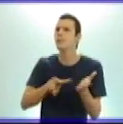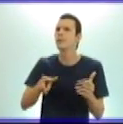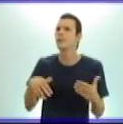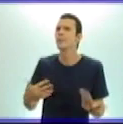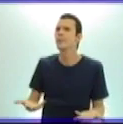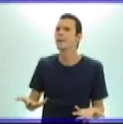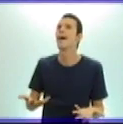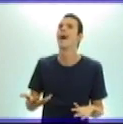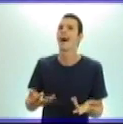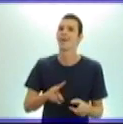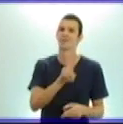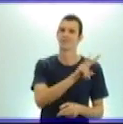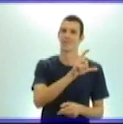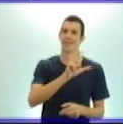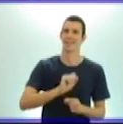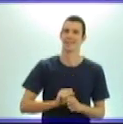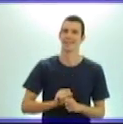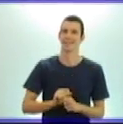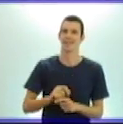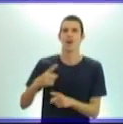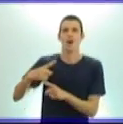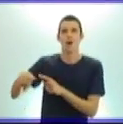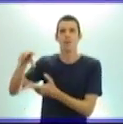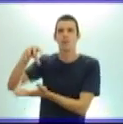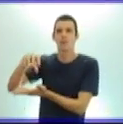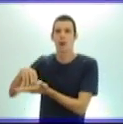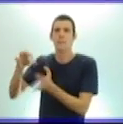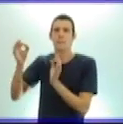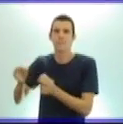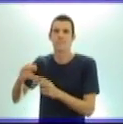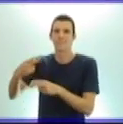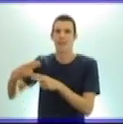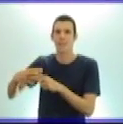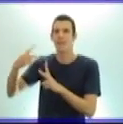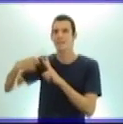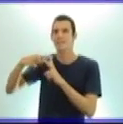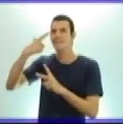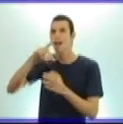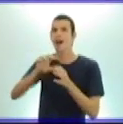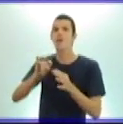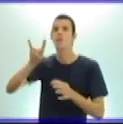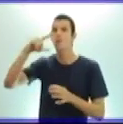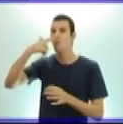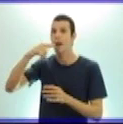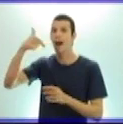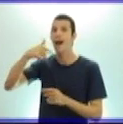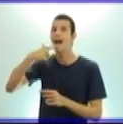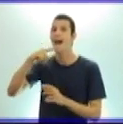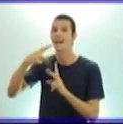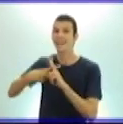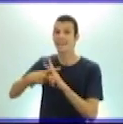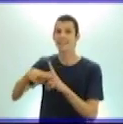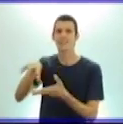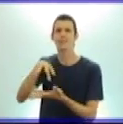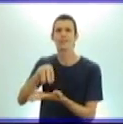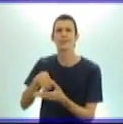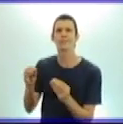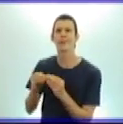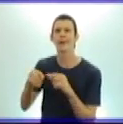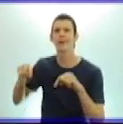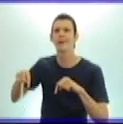a Cabaiguán, lo ubicaremos ¿dónde? En Santi Espíritus. Muy